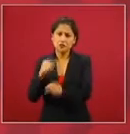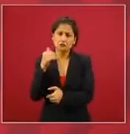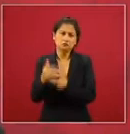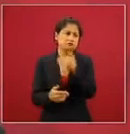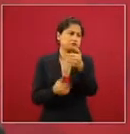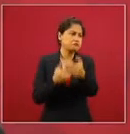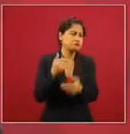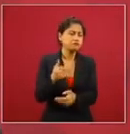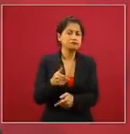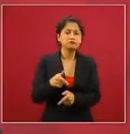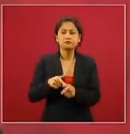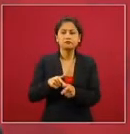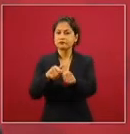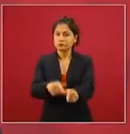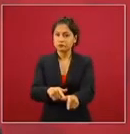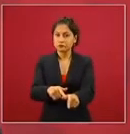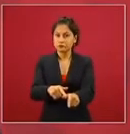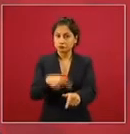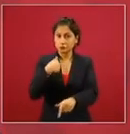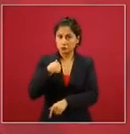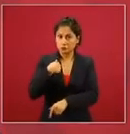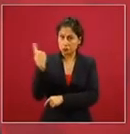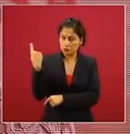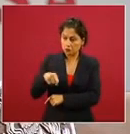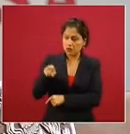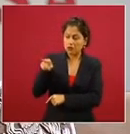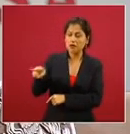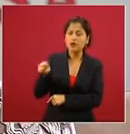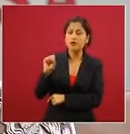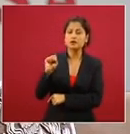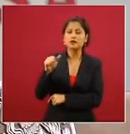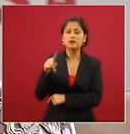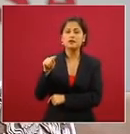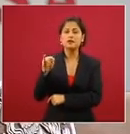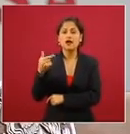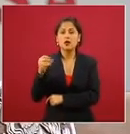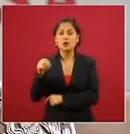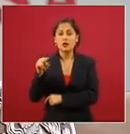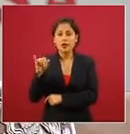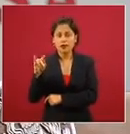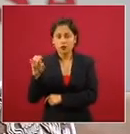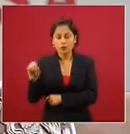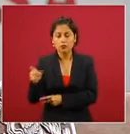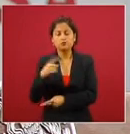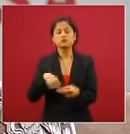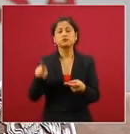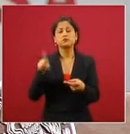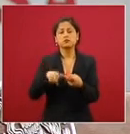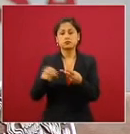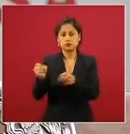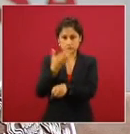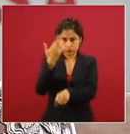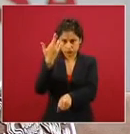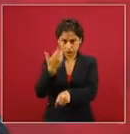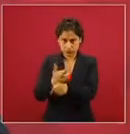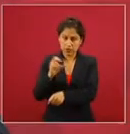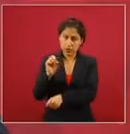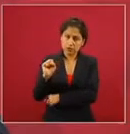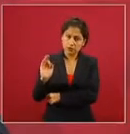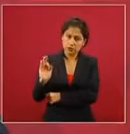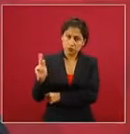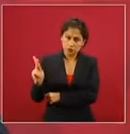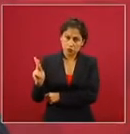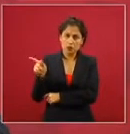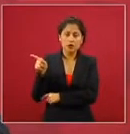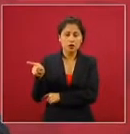Esa es la instrucción que tiene Santiago Nieto, que tiene la secretaria de la Función